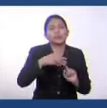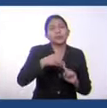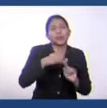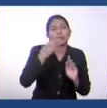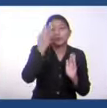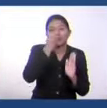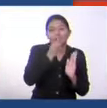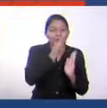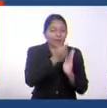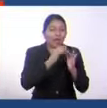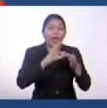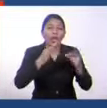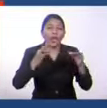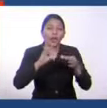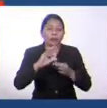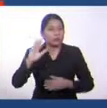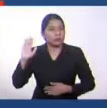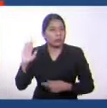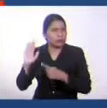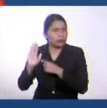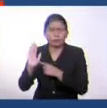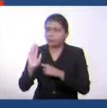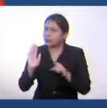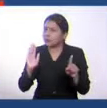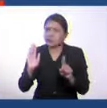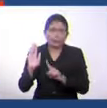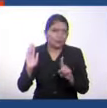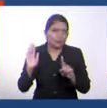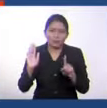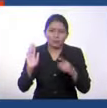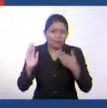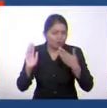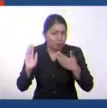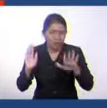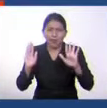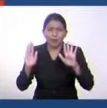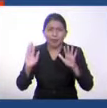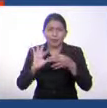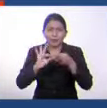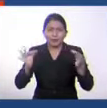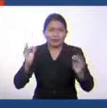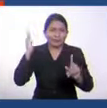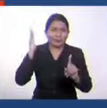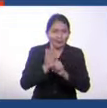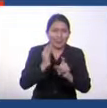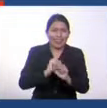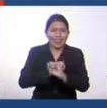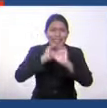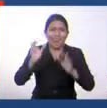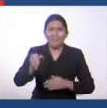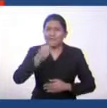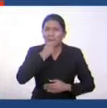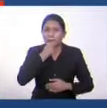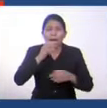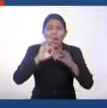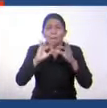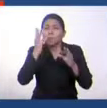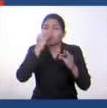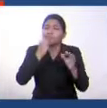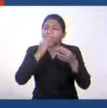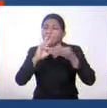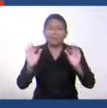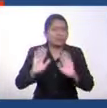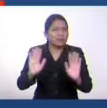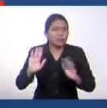estético. Los textos no literarios presentan un lenguaje sin valor estético, acorde al propósito específico del autor.